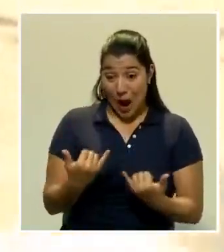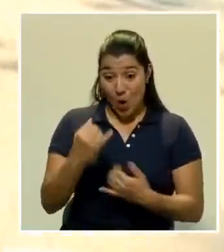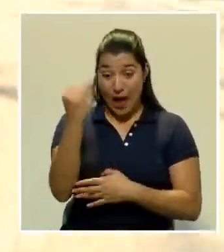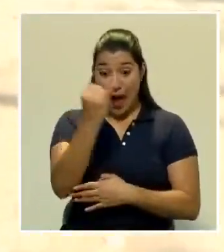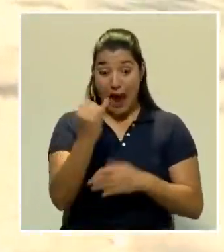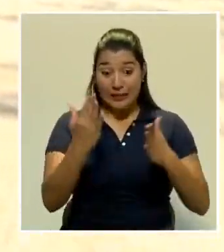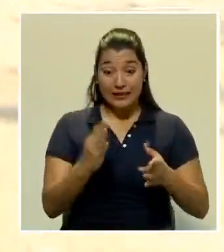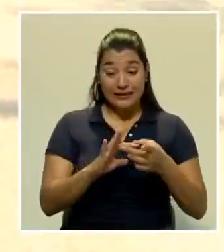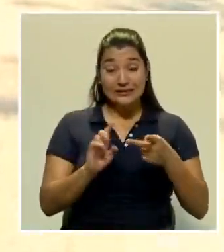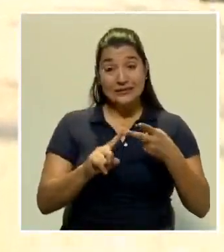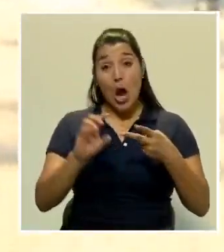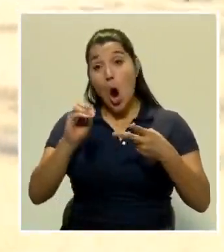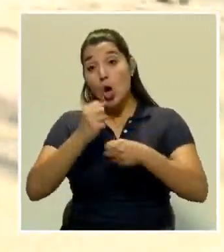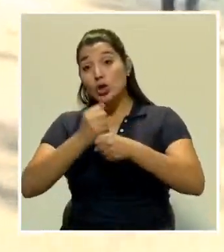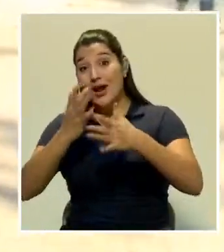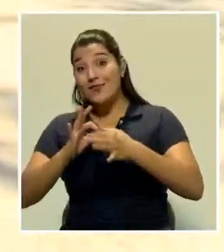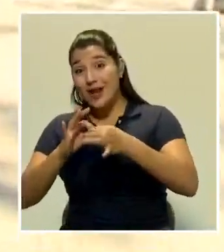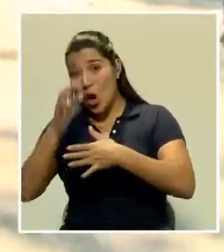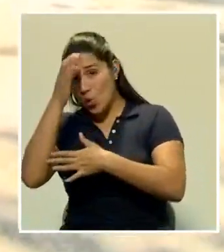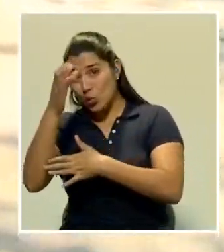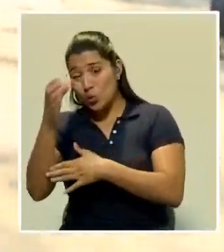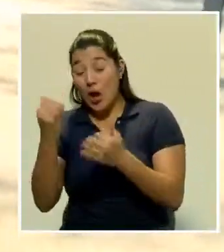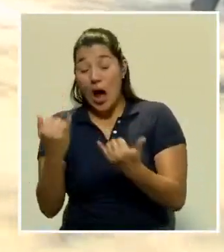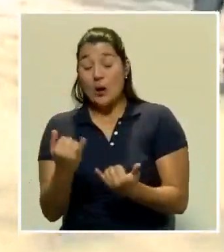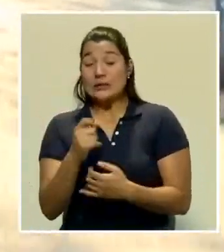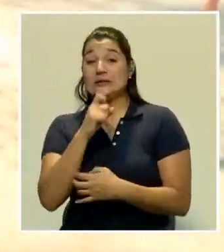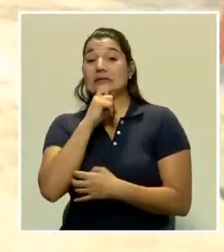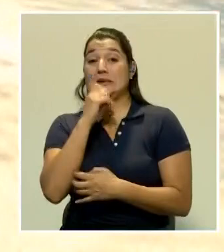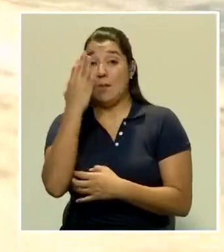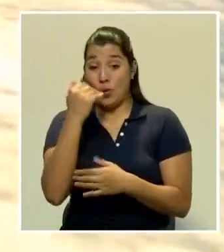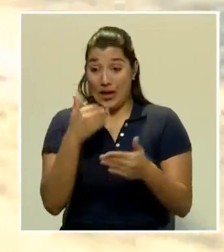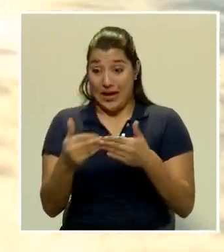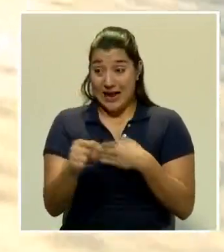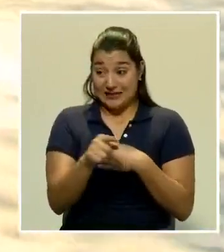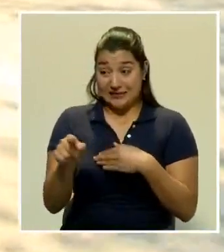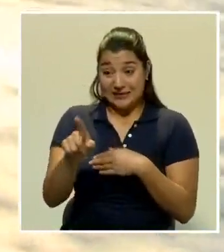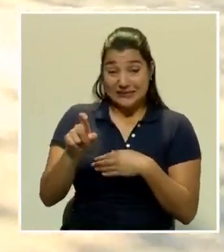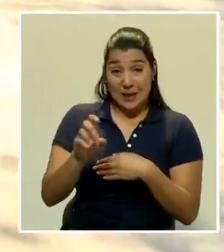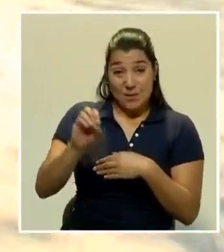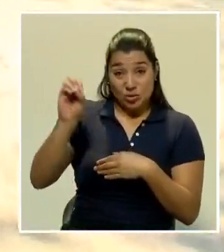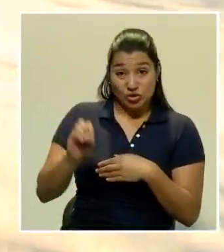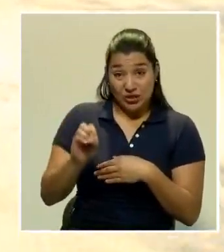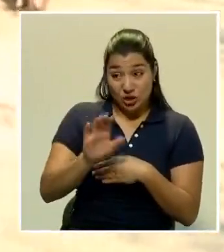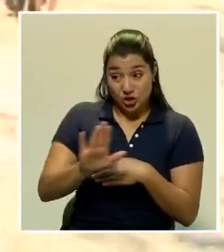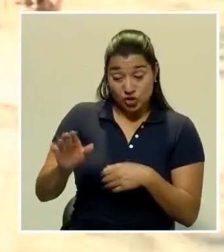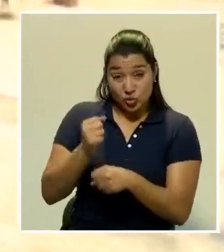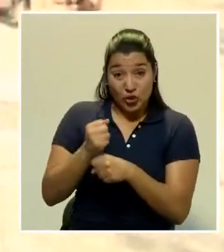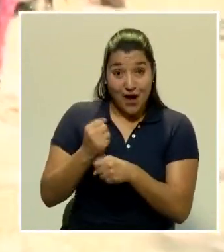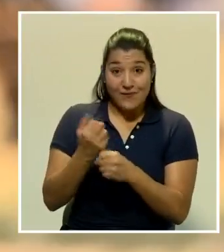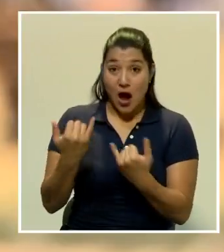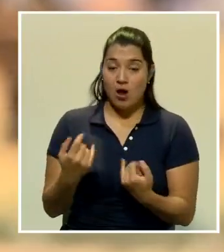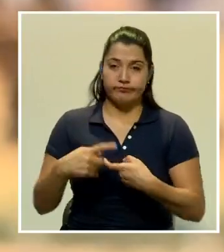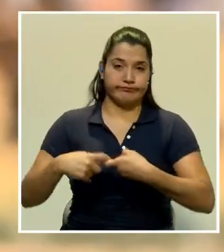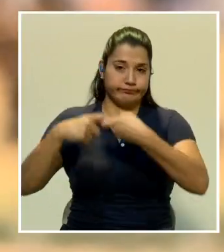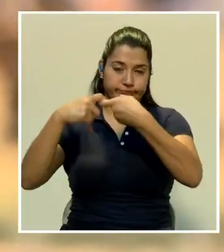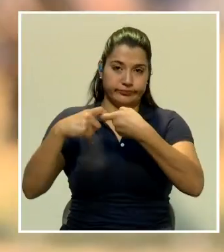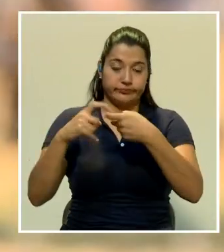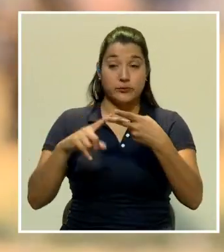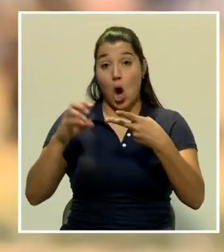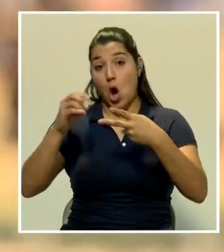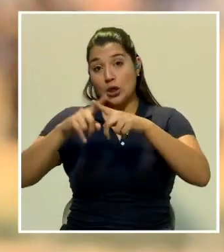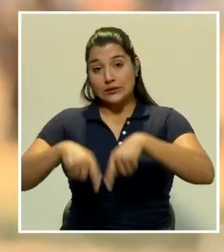trabajadores de la cultura es apremiante, ya que casi el 100% de sus fuentes de ingreso están suspendidas